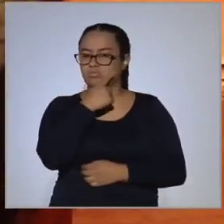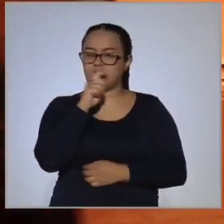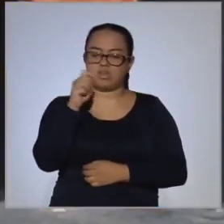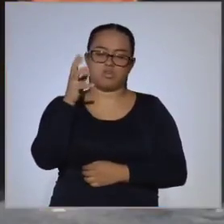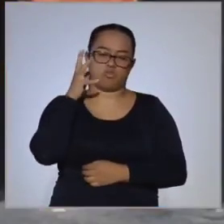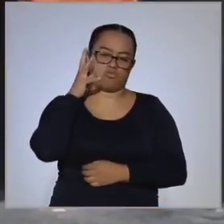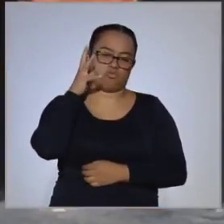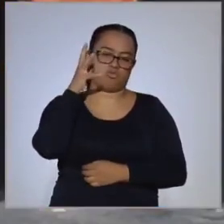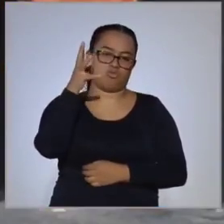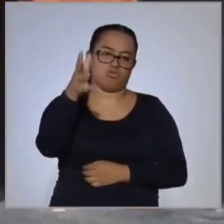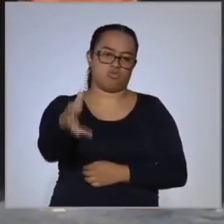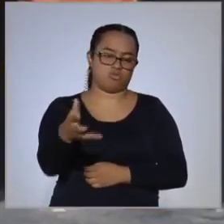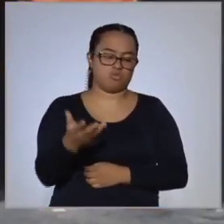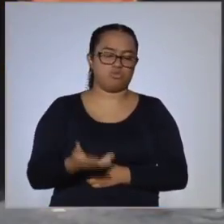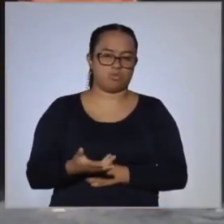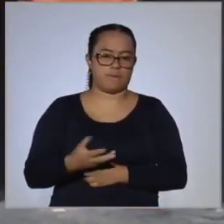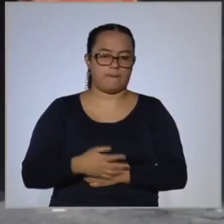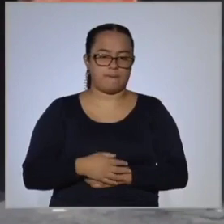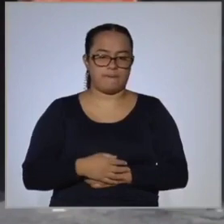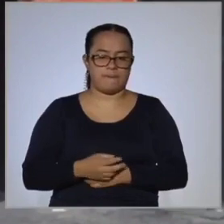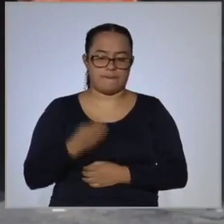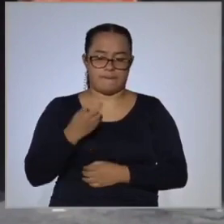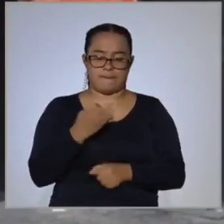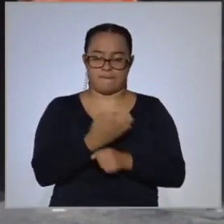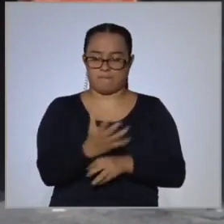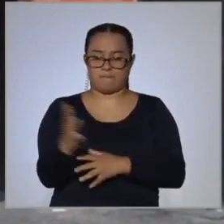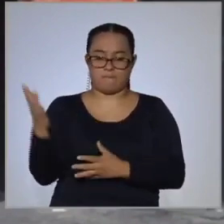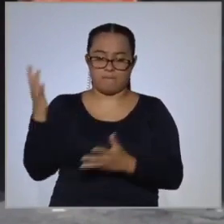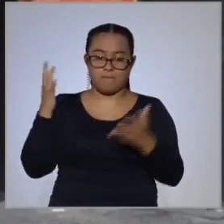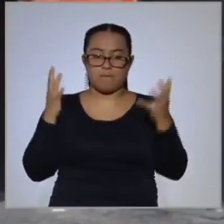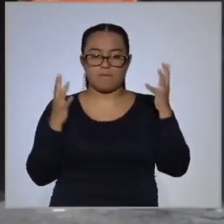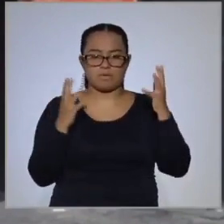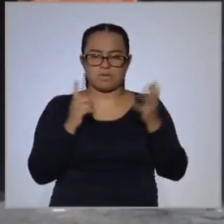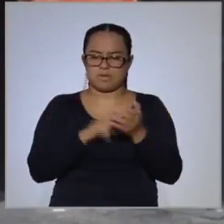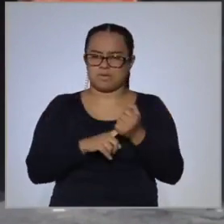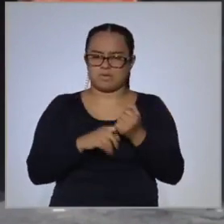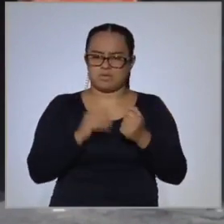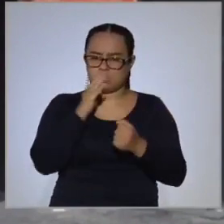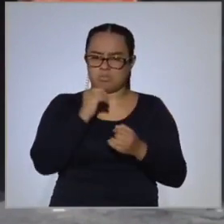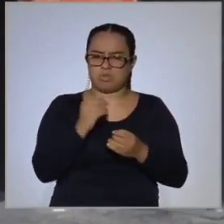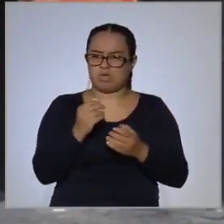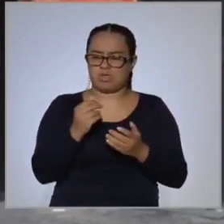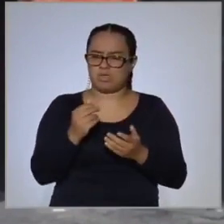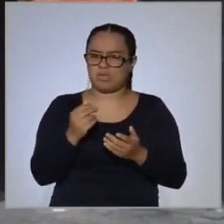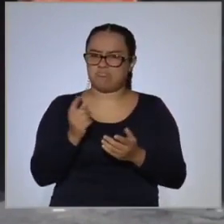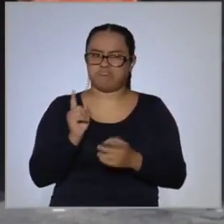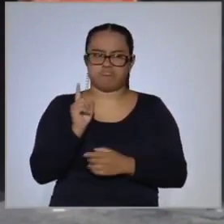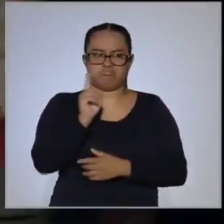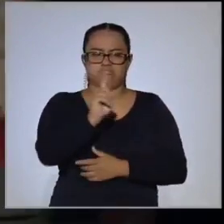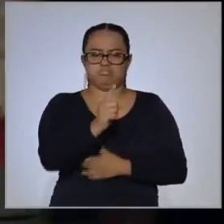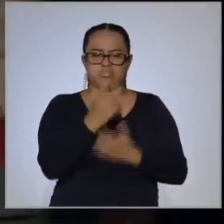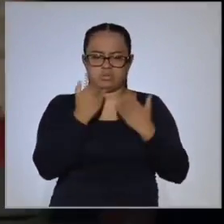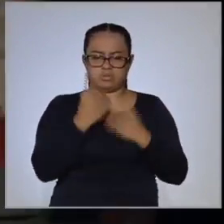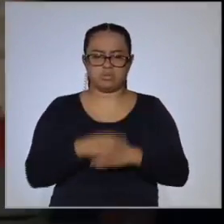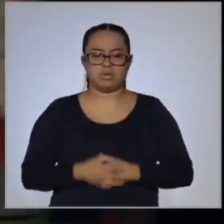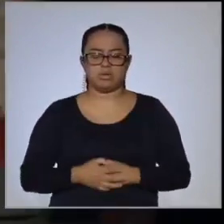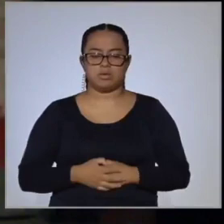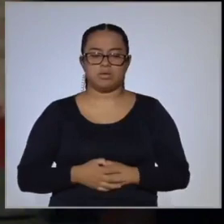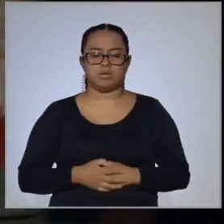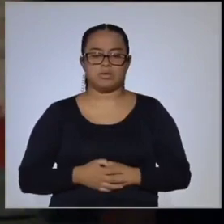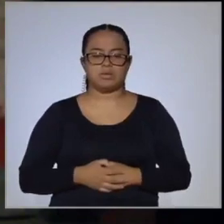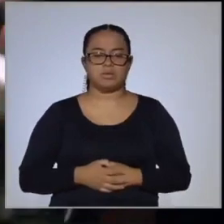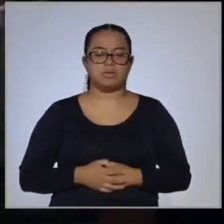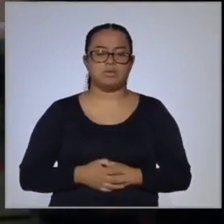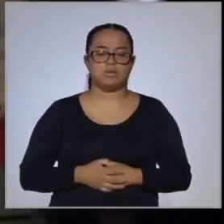futuro puesta en un bosque que nomás no aparece, un paraíso que nomás no llega.